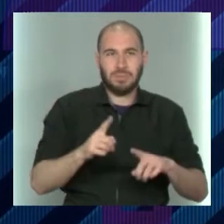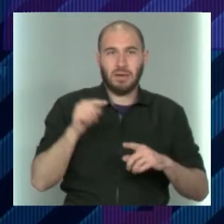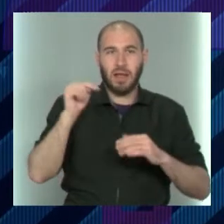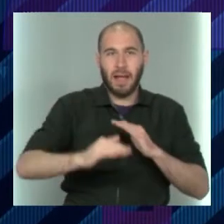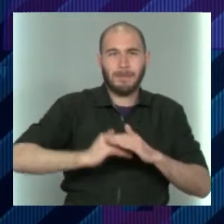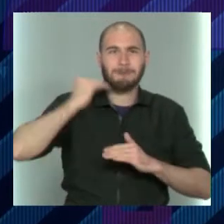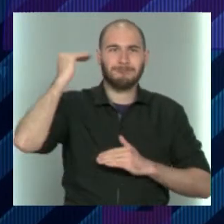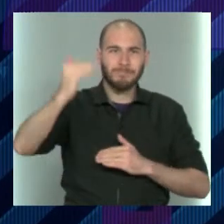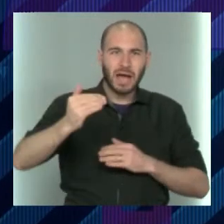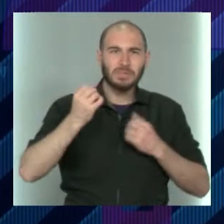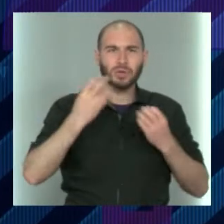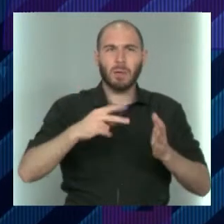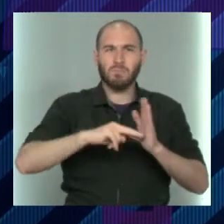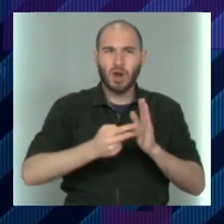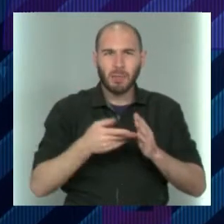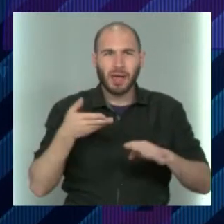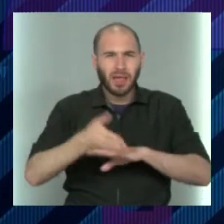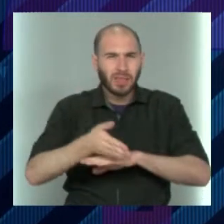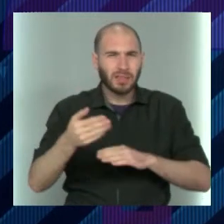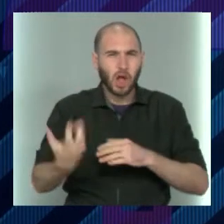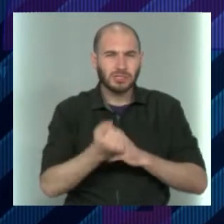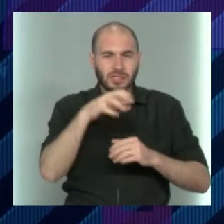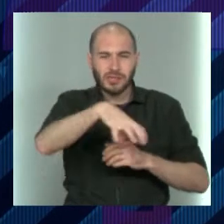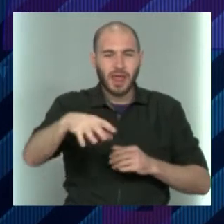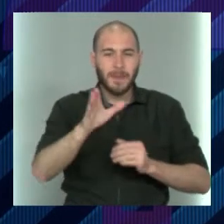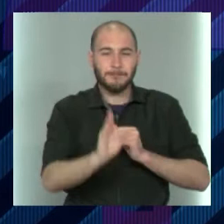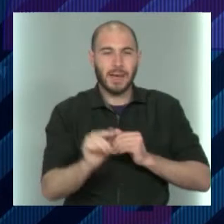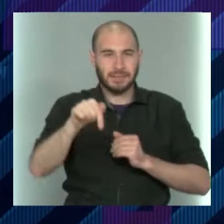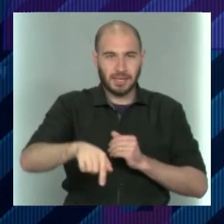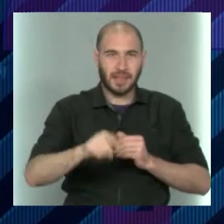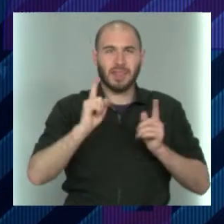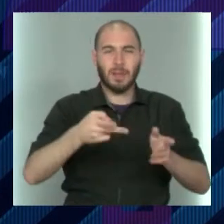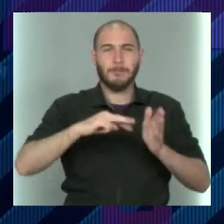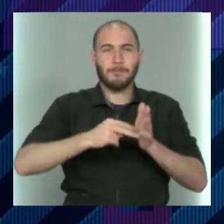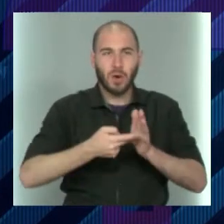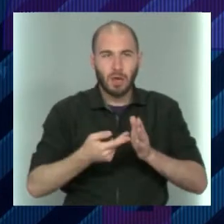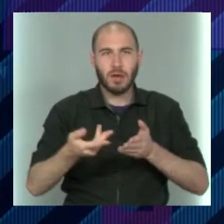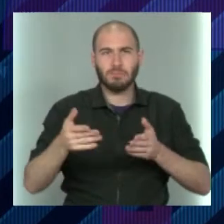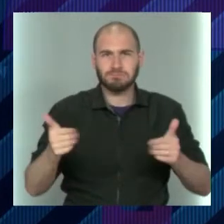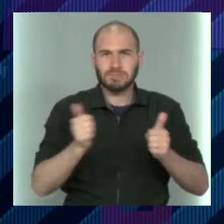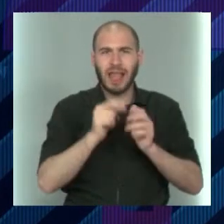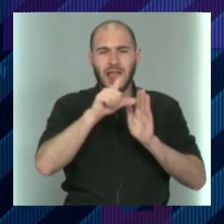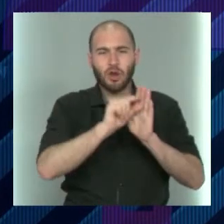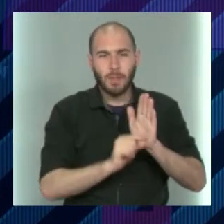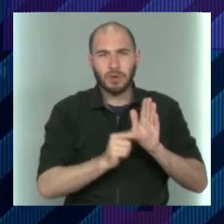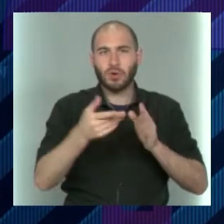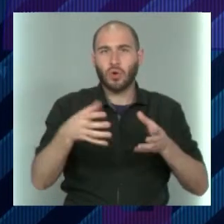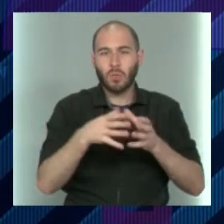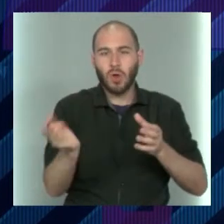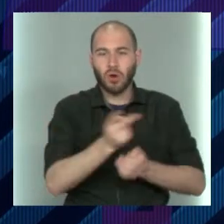ser más alta debido a los problemas para acceder a determinadas áreas del país y a las dificultades para compatibilizar los números que las